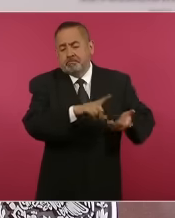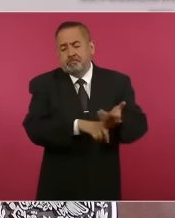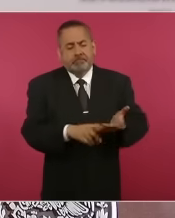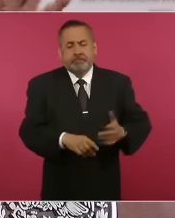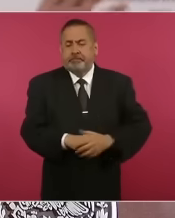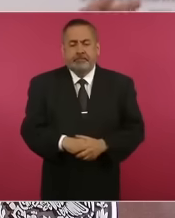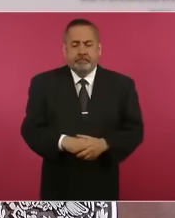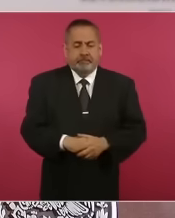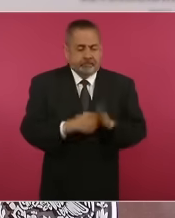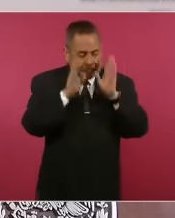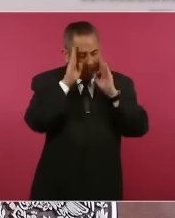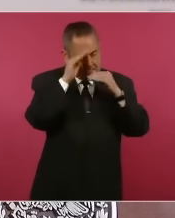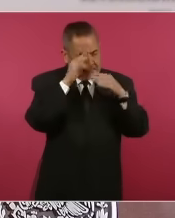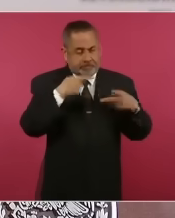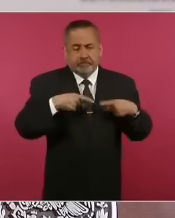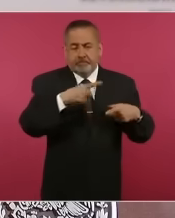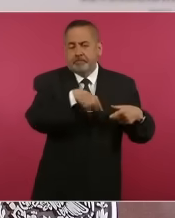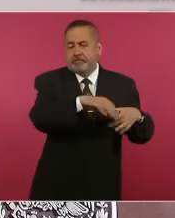Así son.